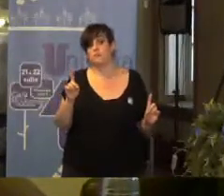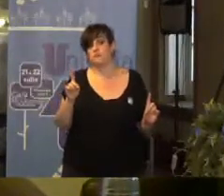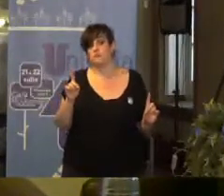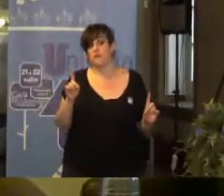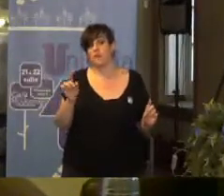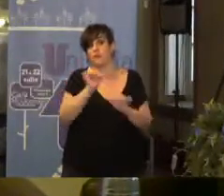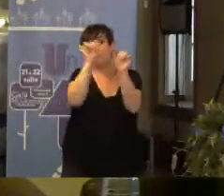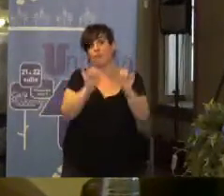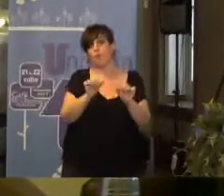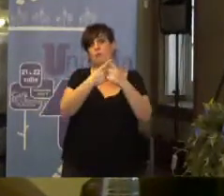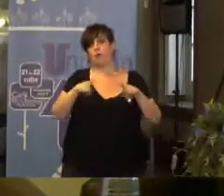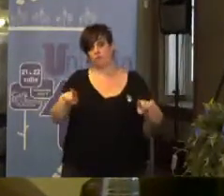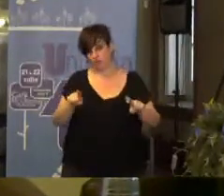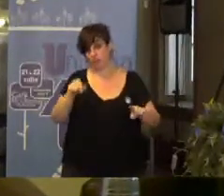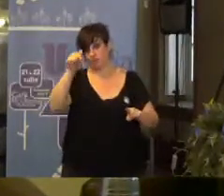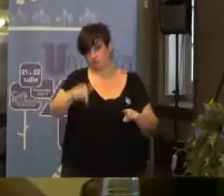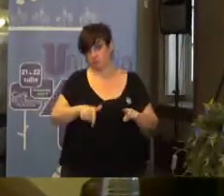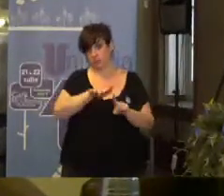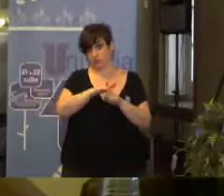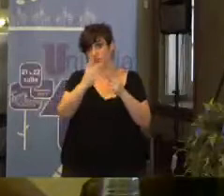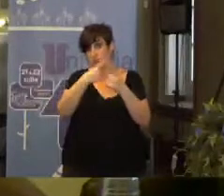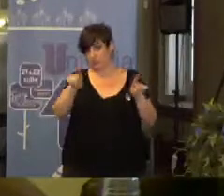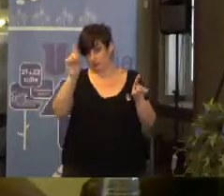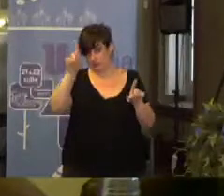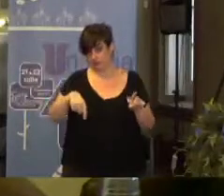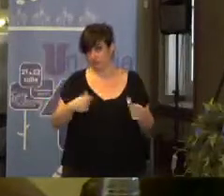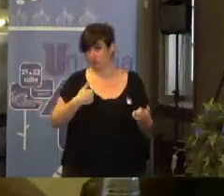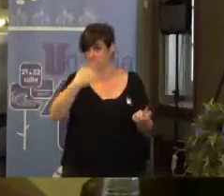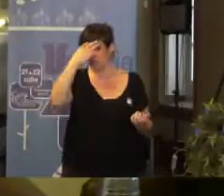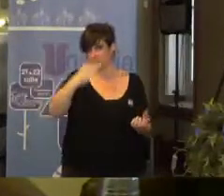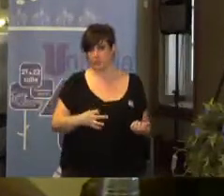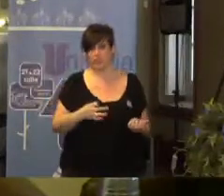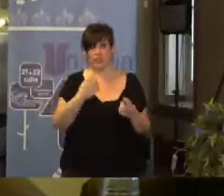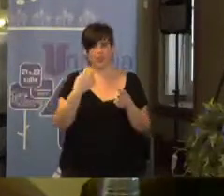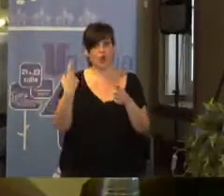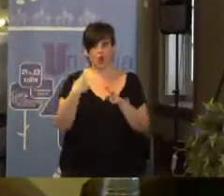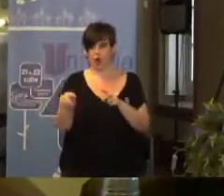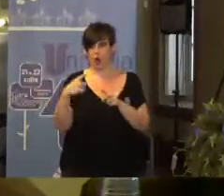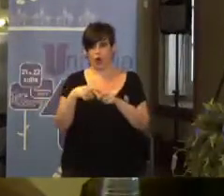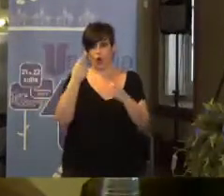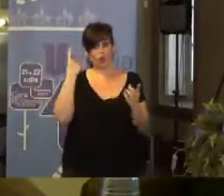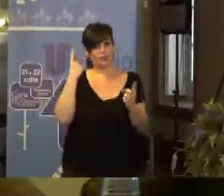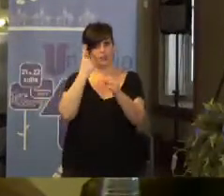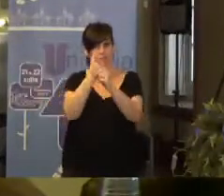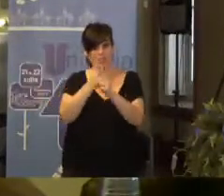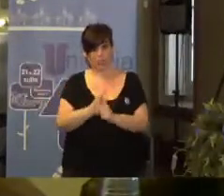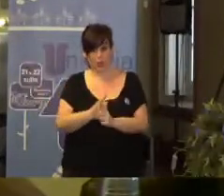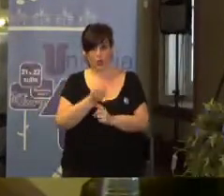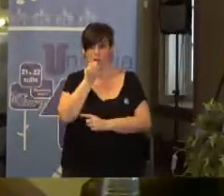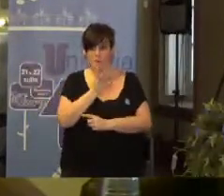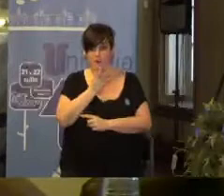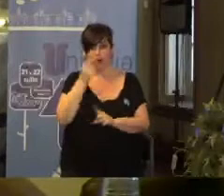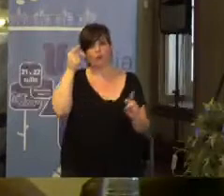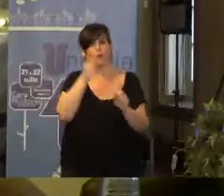outro xeito, non? Entón, eu creo que ter todo isto en conta é fundamental para non cometer os mesmos erros,